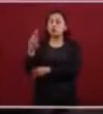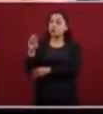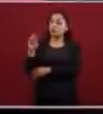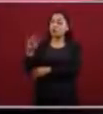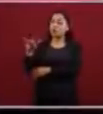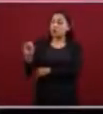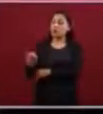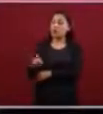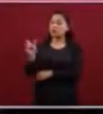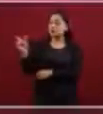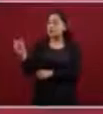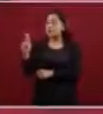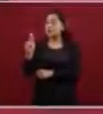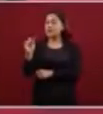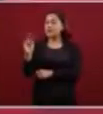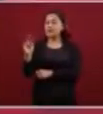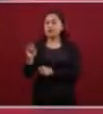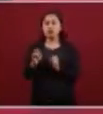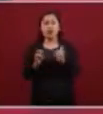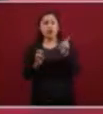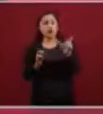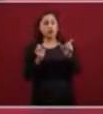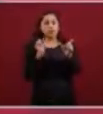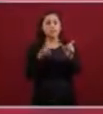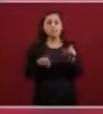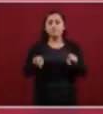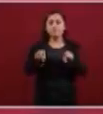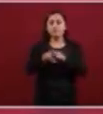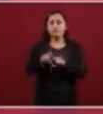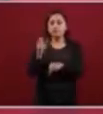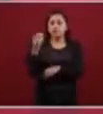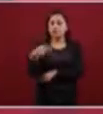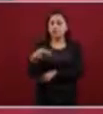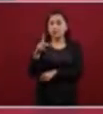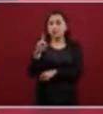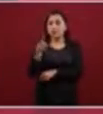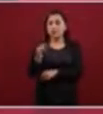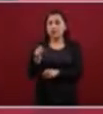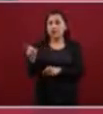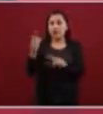y etcétera, etcétera, etcétera, pues entonces vámonos, ¿no?